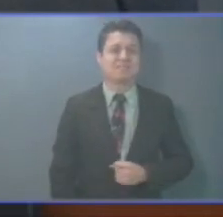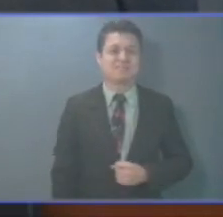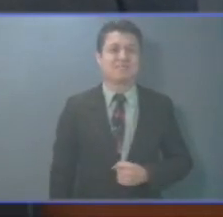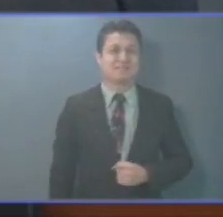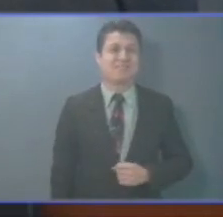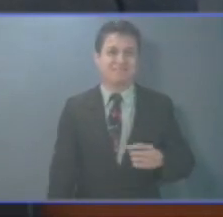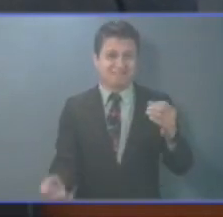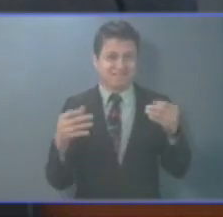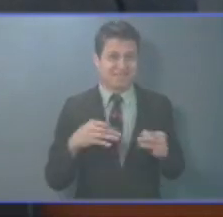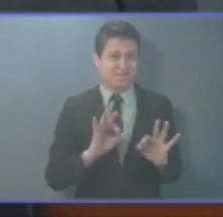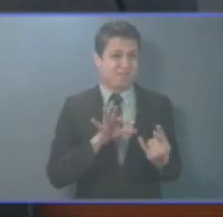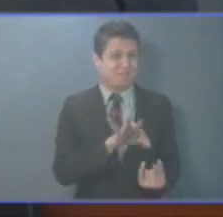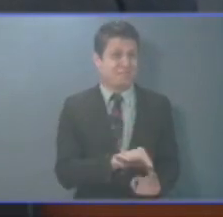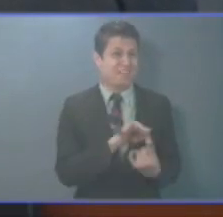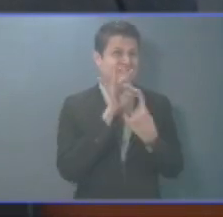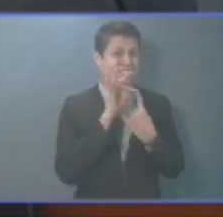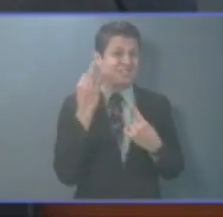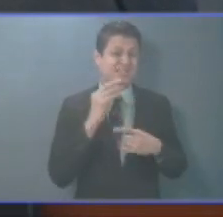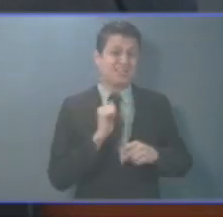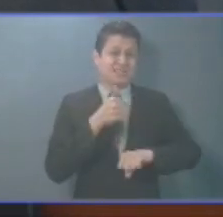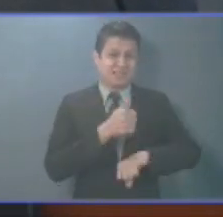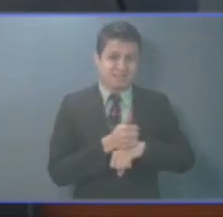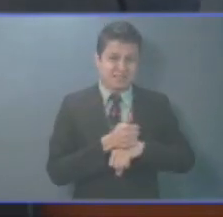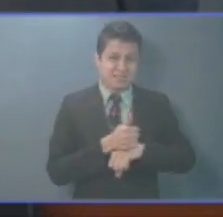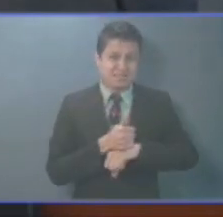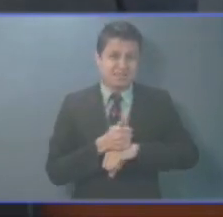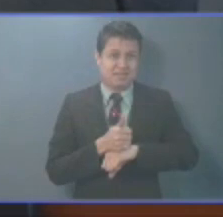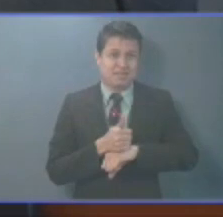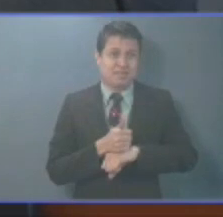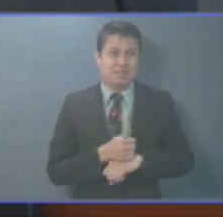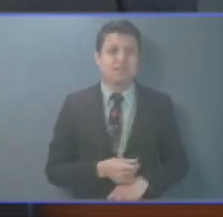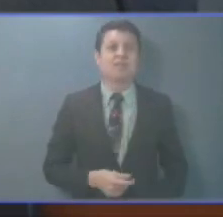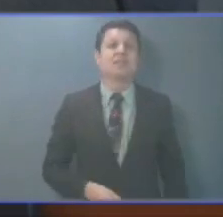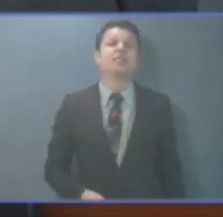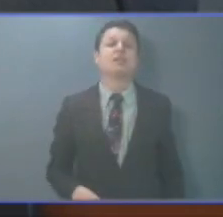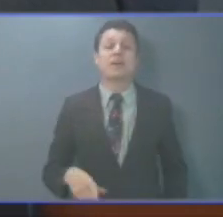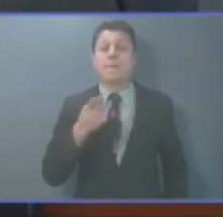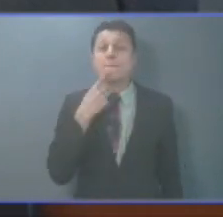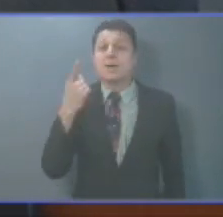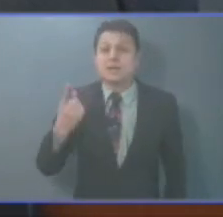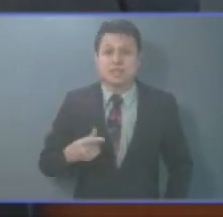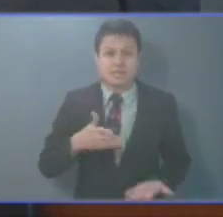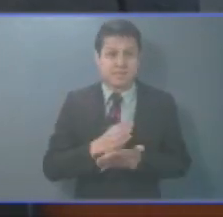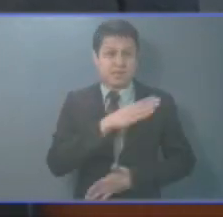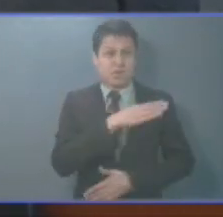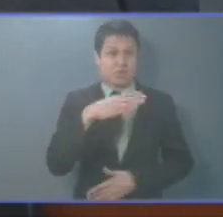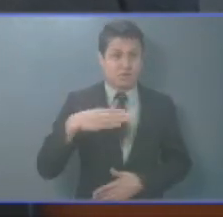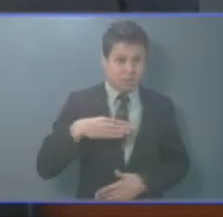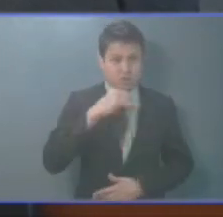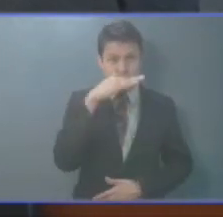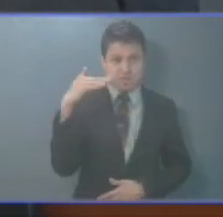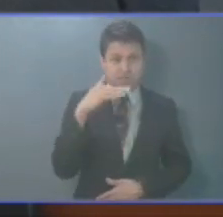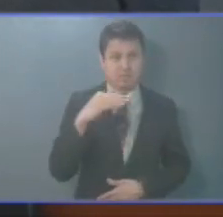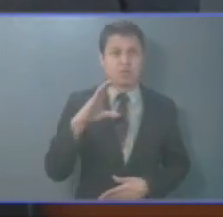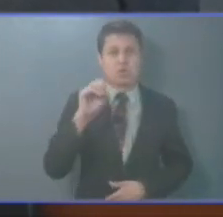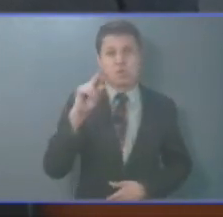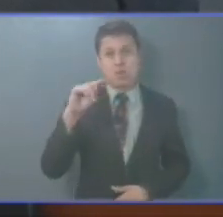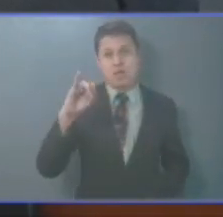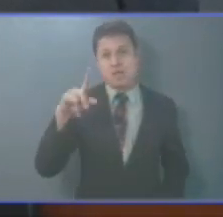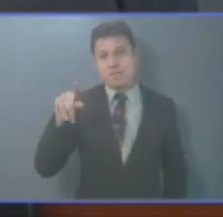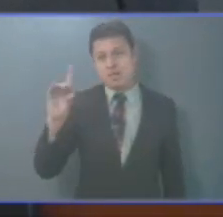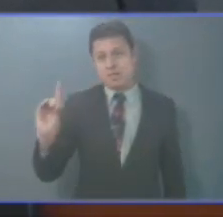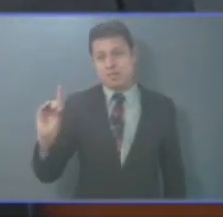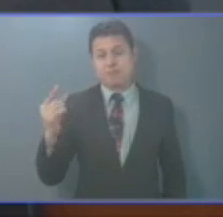La forma de elección se establecerá en el reglamento respectivo que tal efecto emita el CONAIPD. Las personas